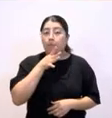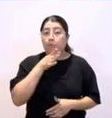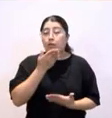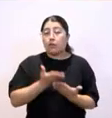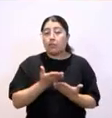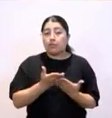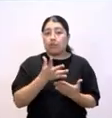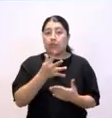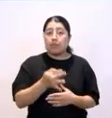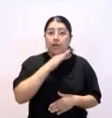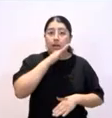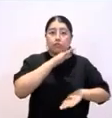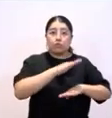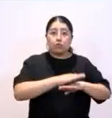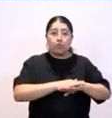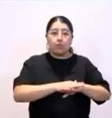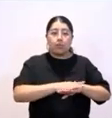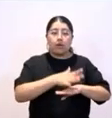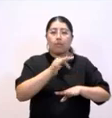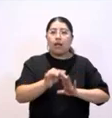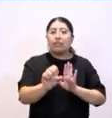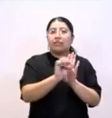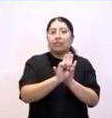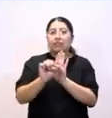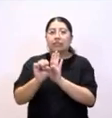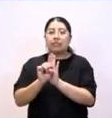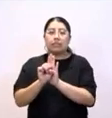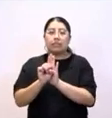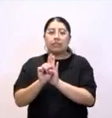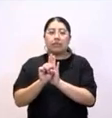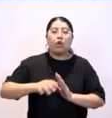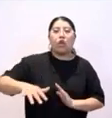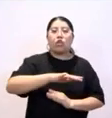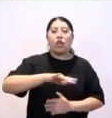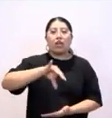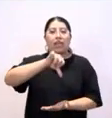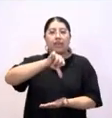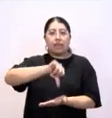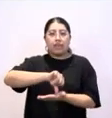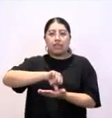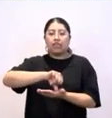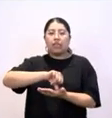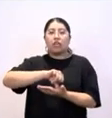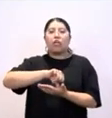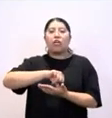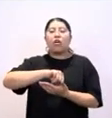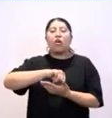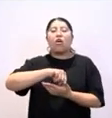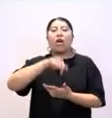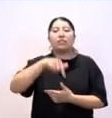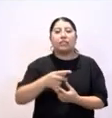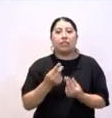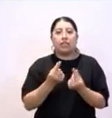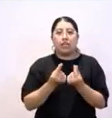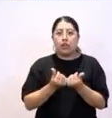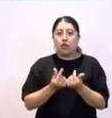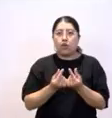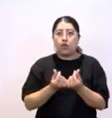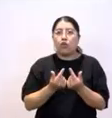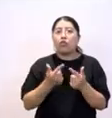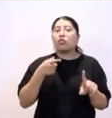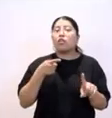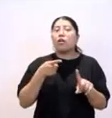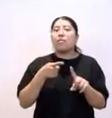de cumplimiento, a simbolizar también ese lugar céntrico en la ciudad de Logroño, para que se visibilice